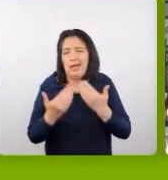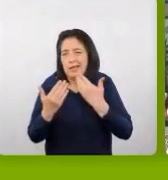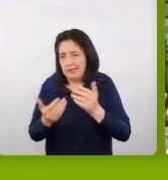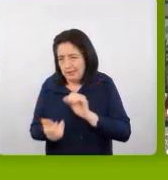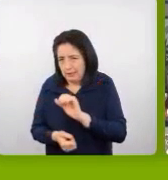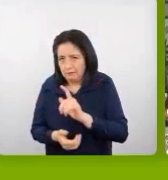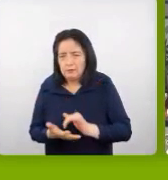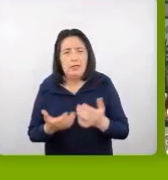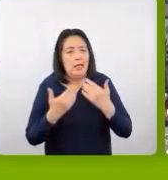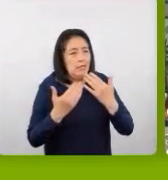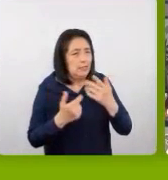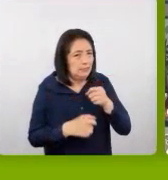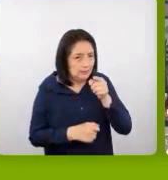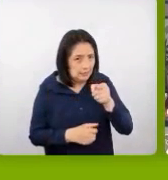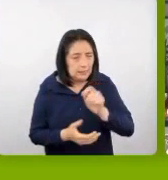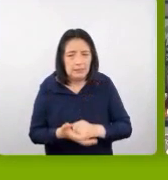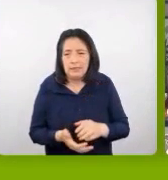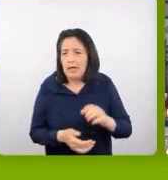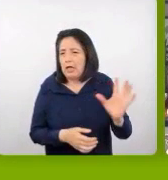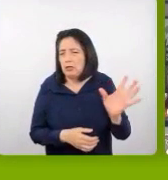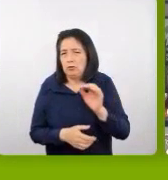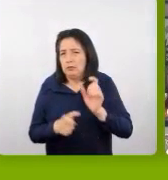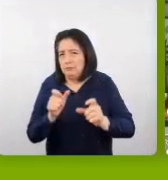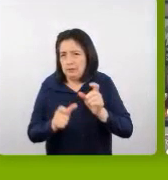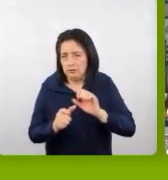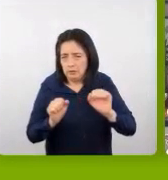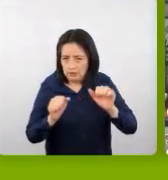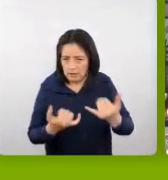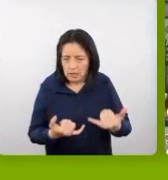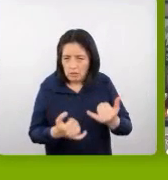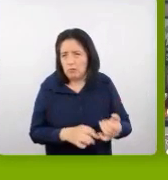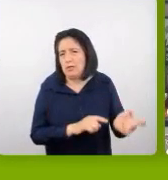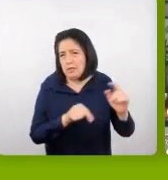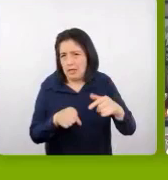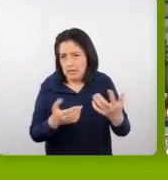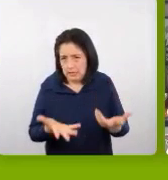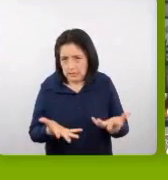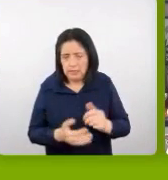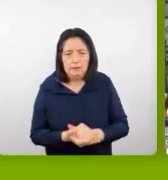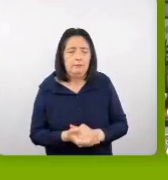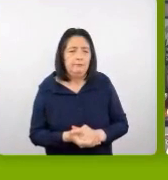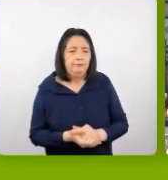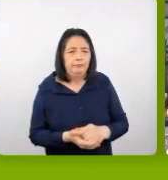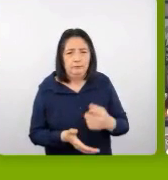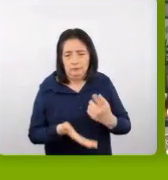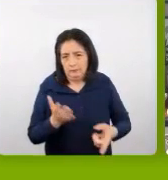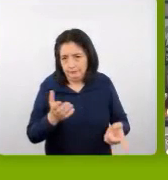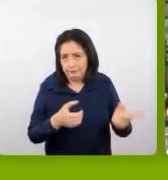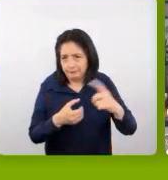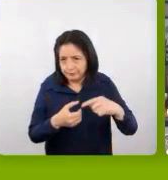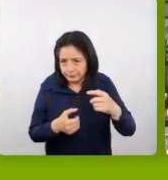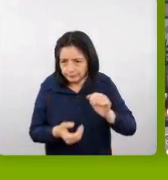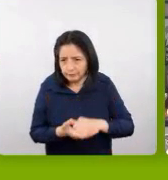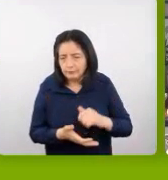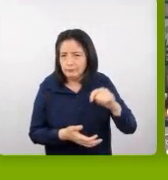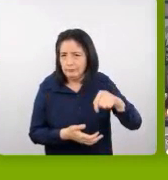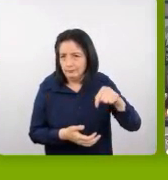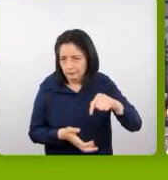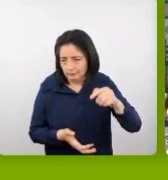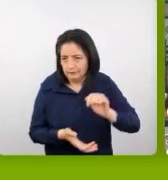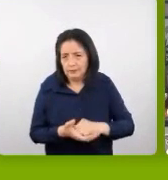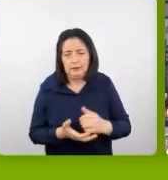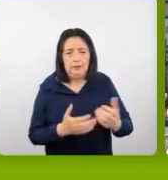José, pero las gracias sobre todo a todas las personas que nos han acompañado y que han sido partícipes de